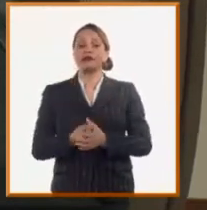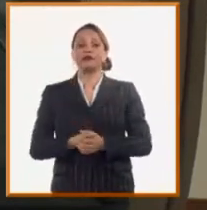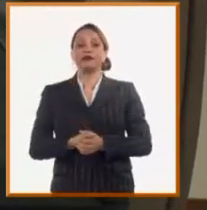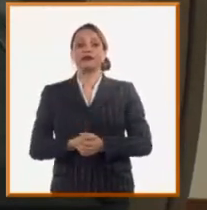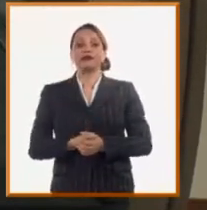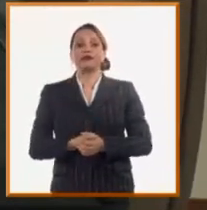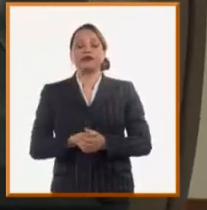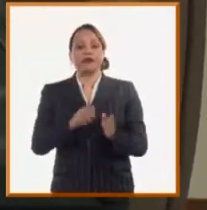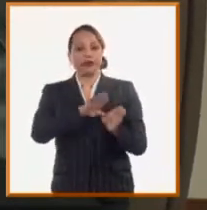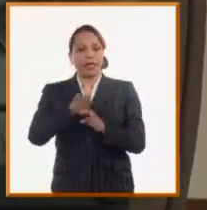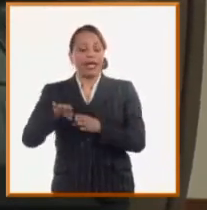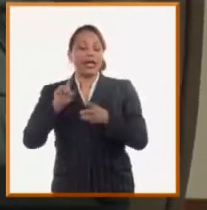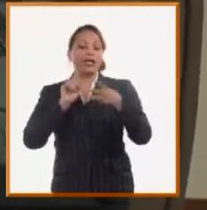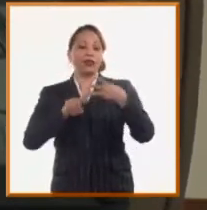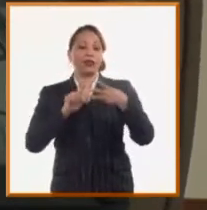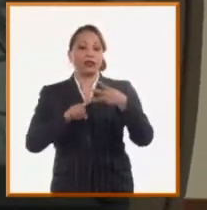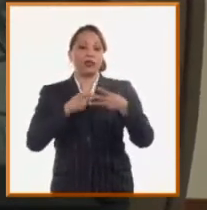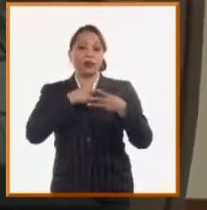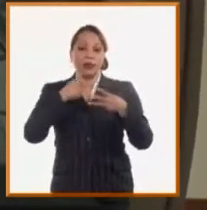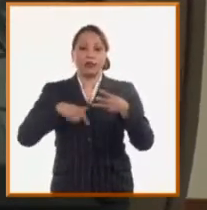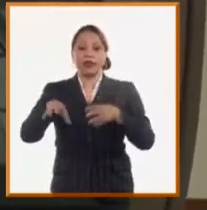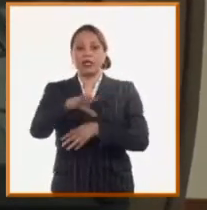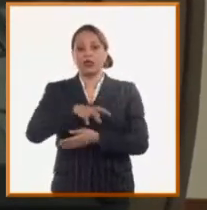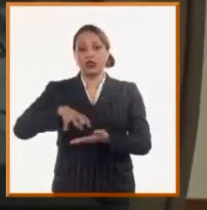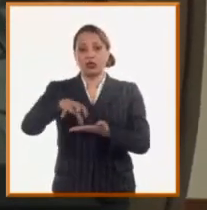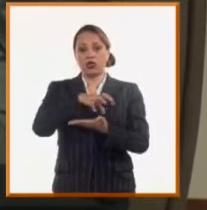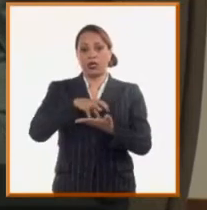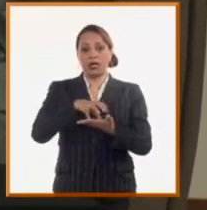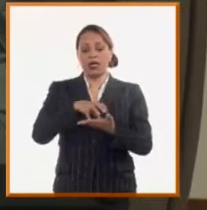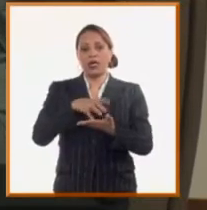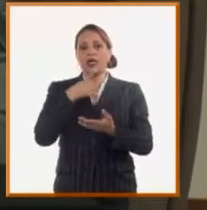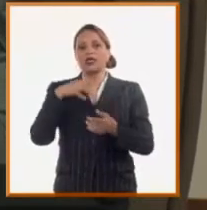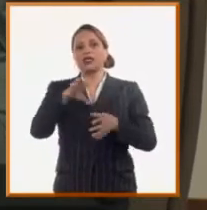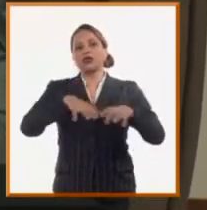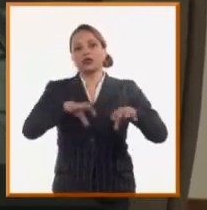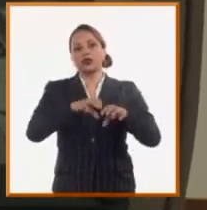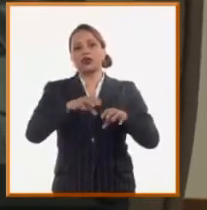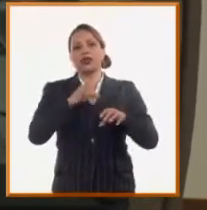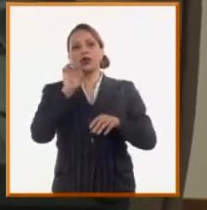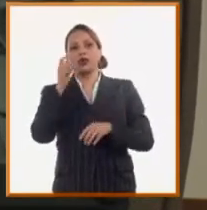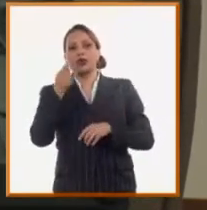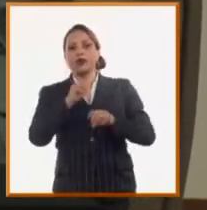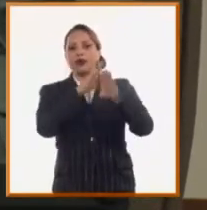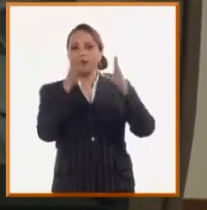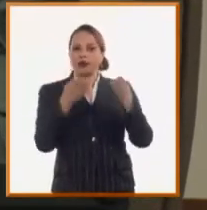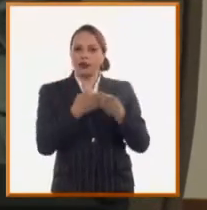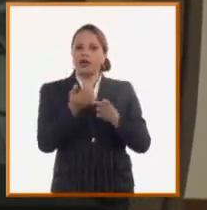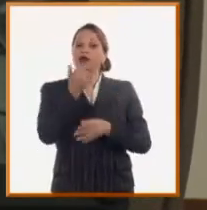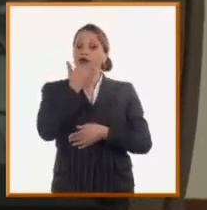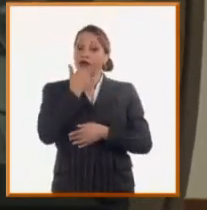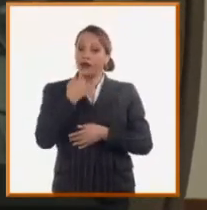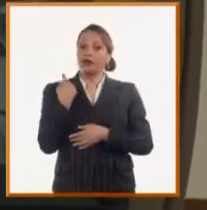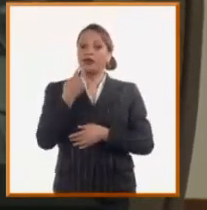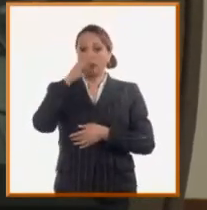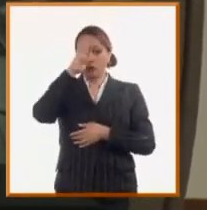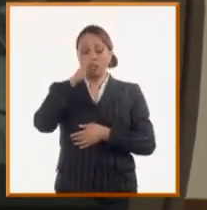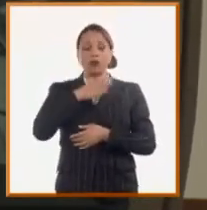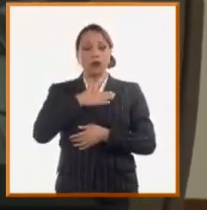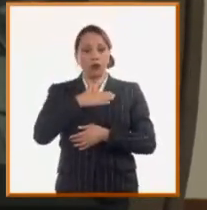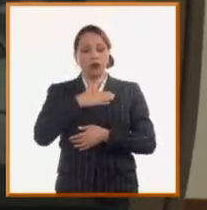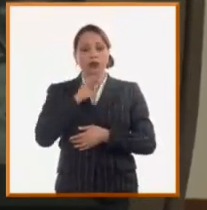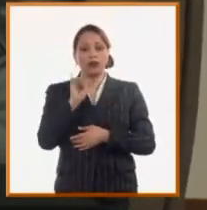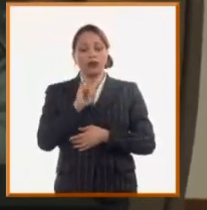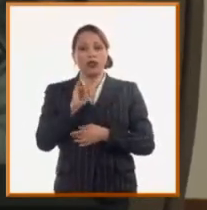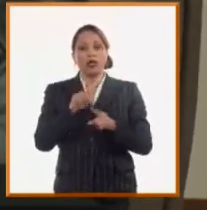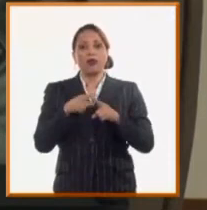la sociedad, al coincidir crisis económica mundial, que sí nos afecta, nosotros no estamos... ¿Por